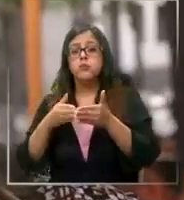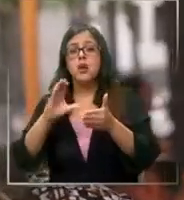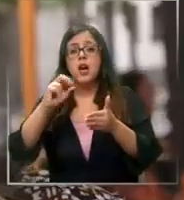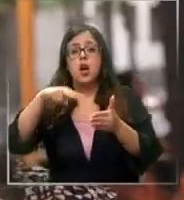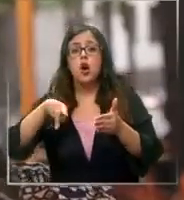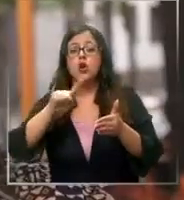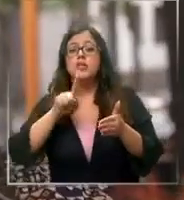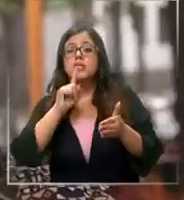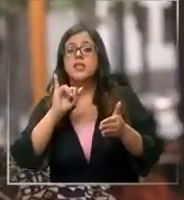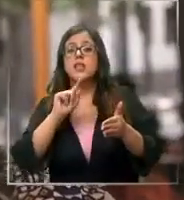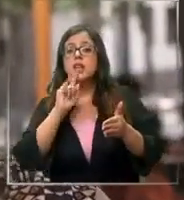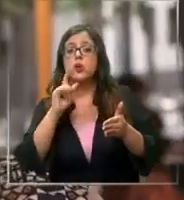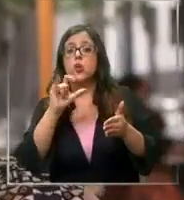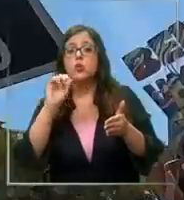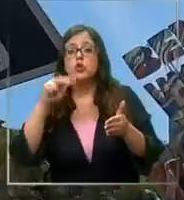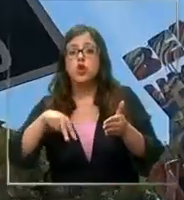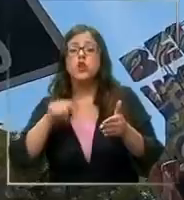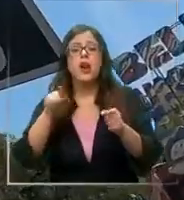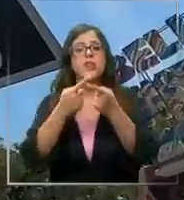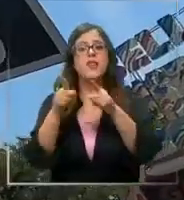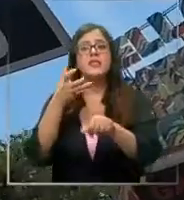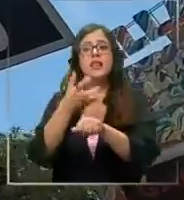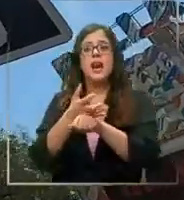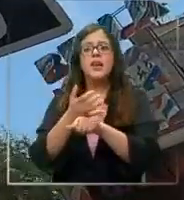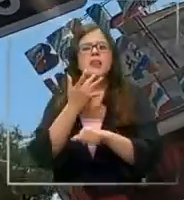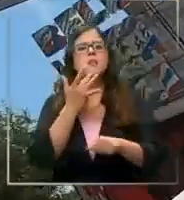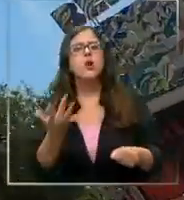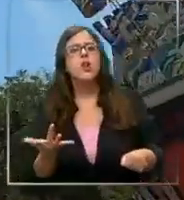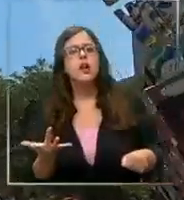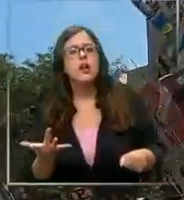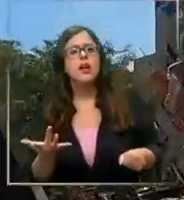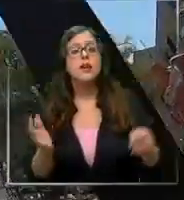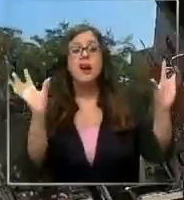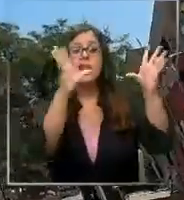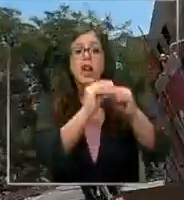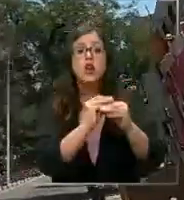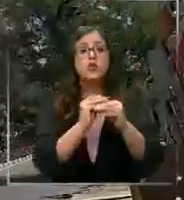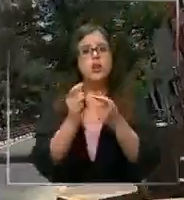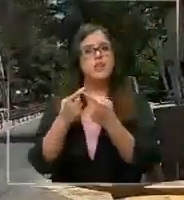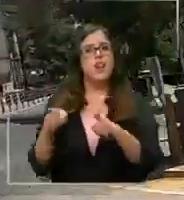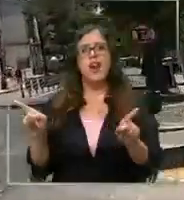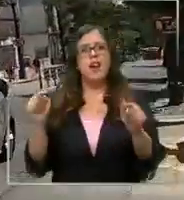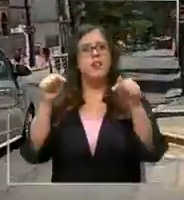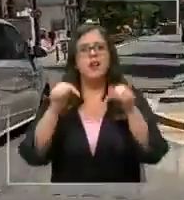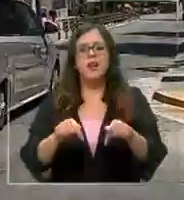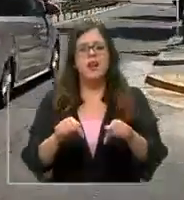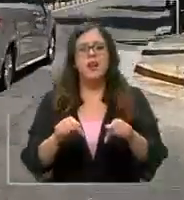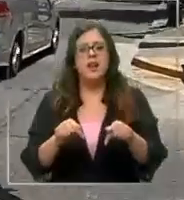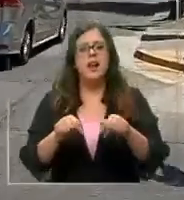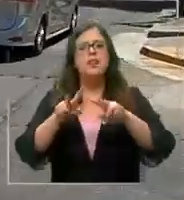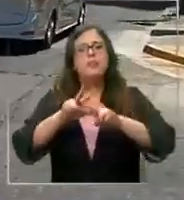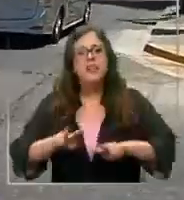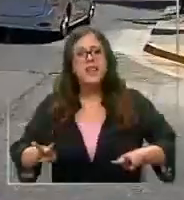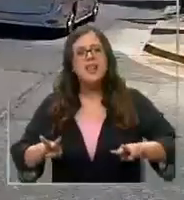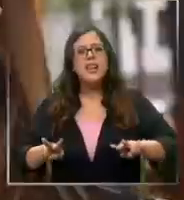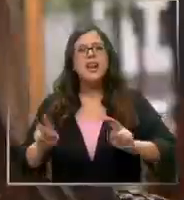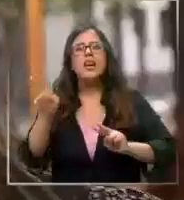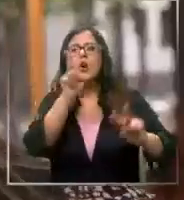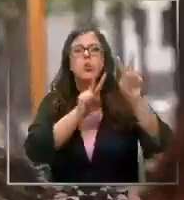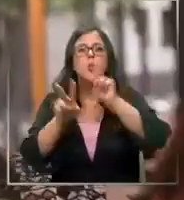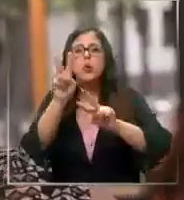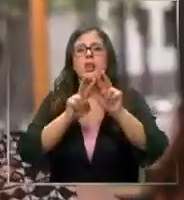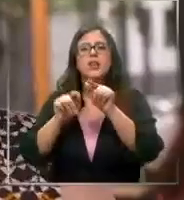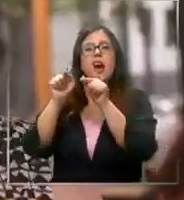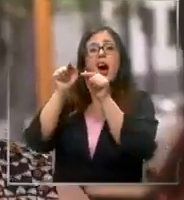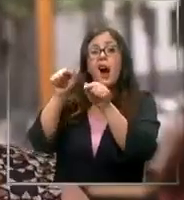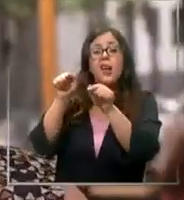harto la diferencia. ¿Por qué? O sea, en la noche es totalmente otro mundo. Acá es mucho más tranquilo, mucho más turista, allá